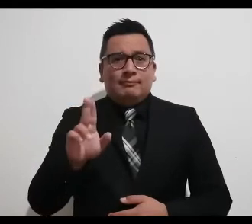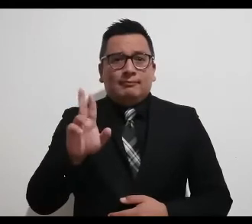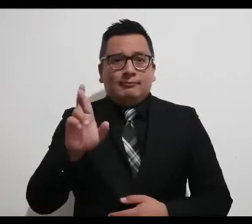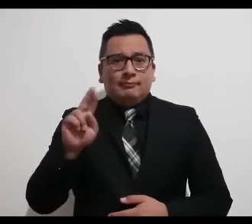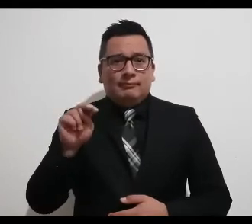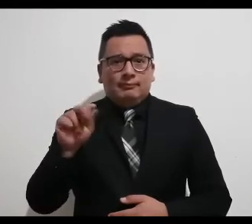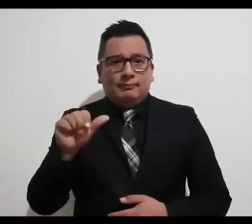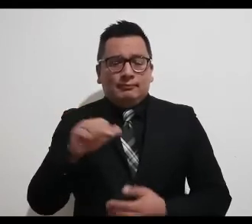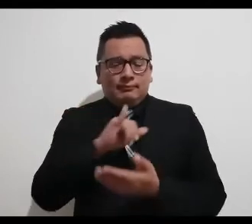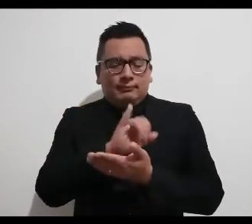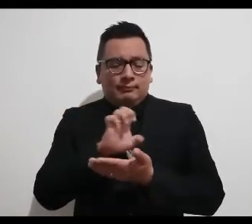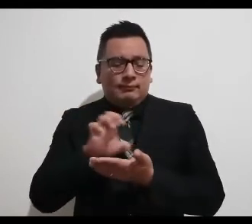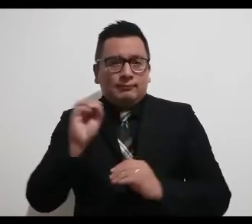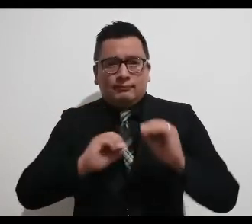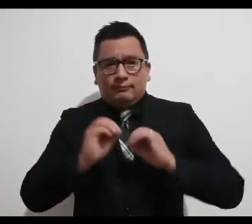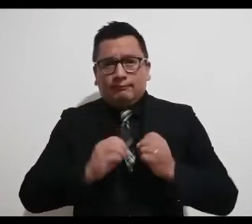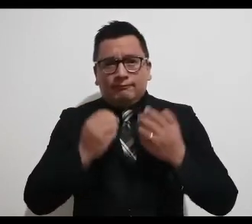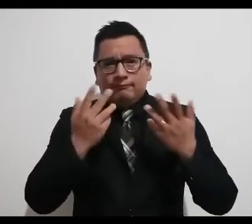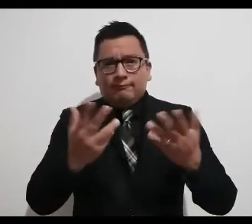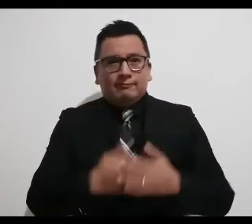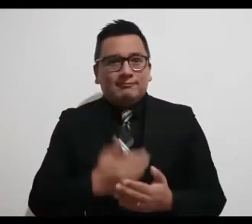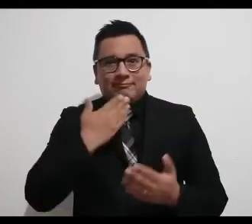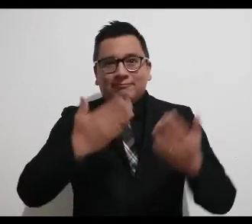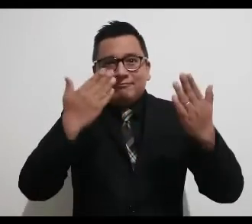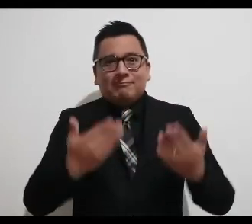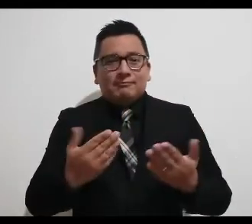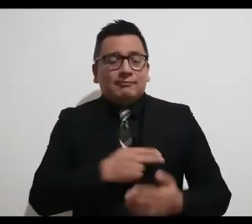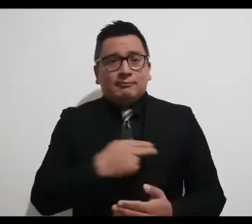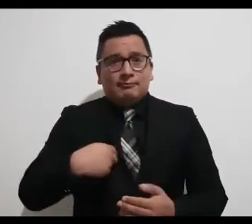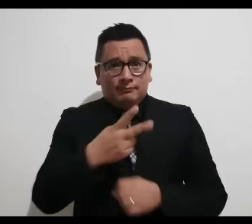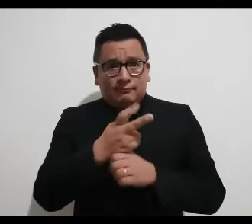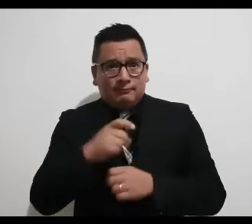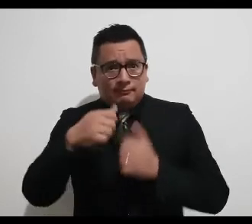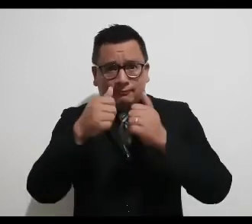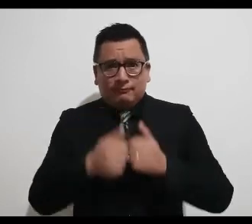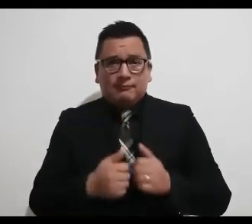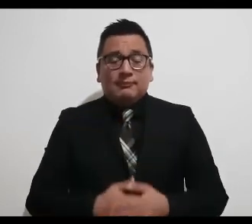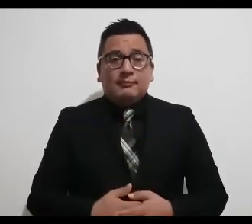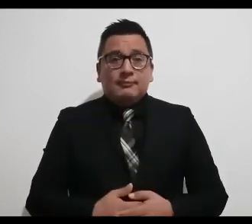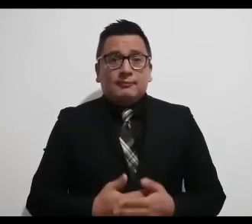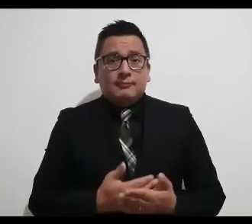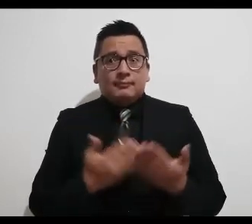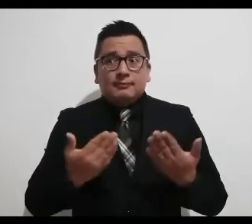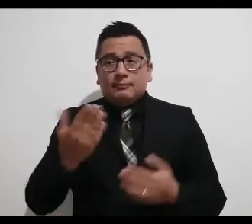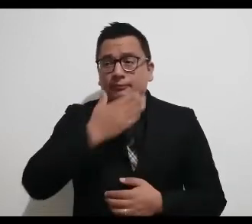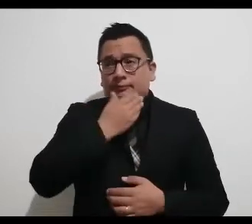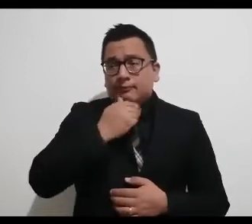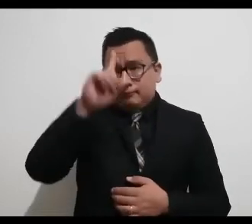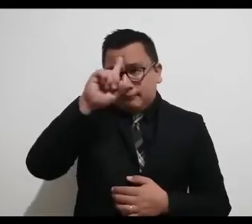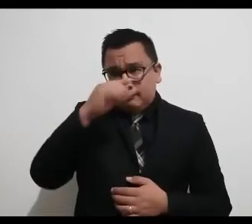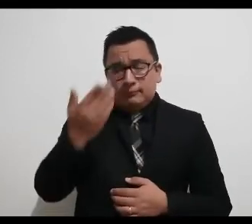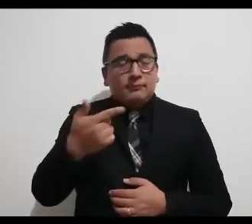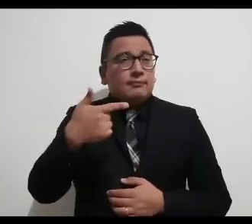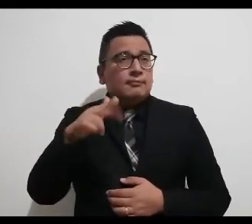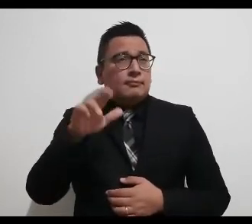Instituto Electoral de Coahuila. Le damos la más cordial de las bienvenidas y le queremos invitar a que se quede con nosotros. En esta ocasión, el consejero electoral